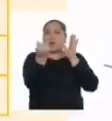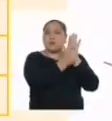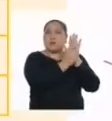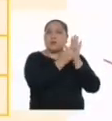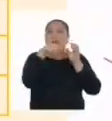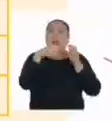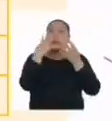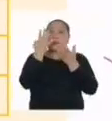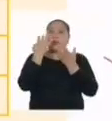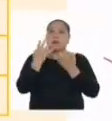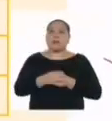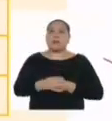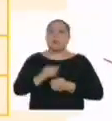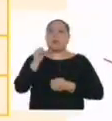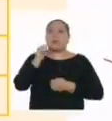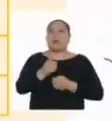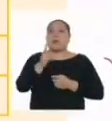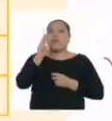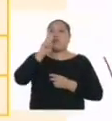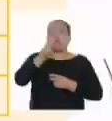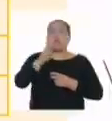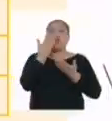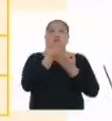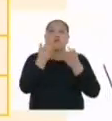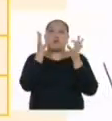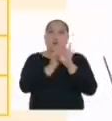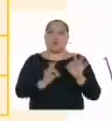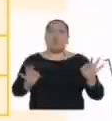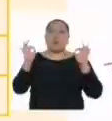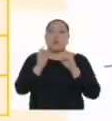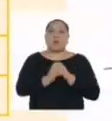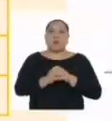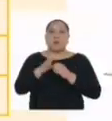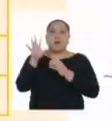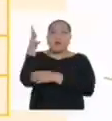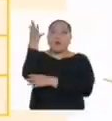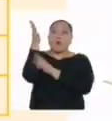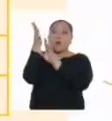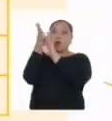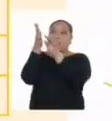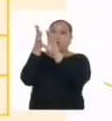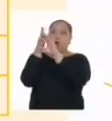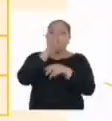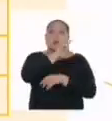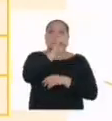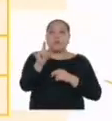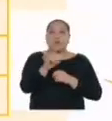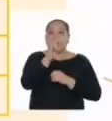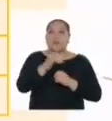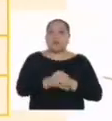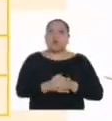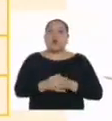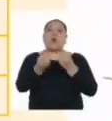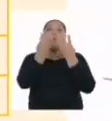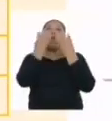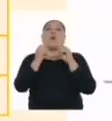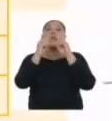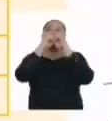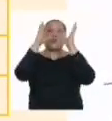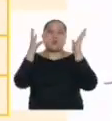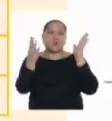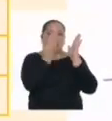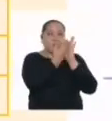nuestro experimento. Está dividido por 2 factores principales, las hojas que hemos utilizado y los días que han